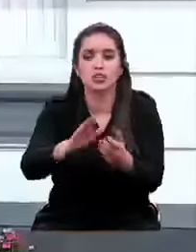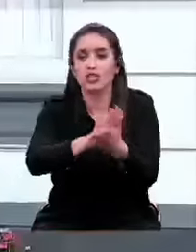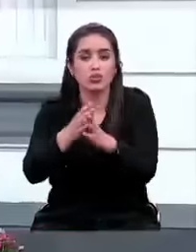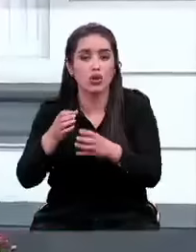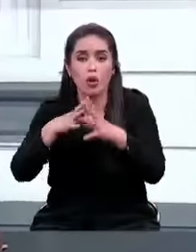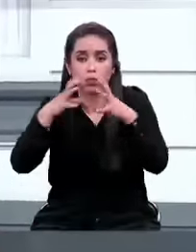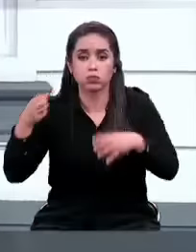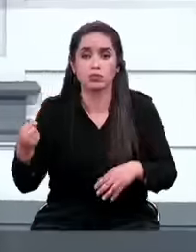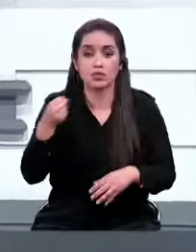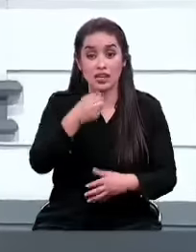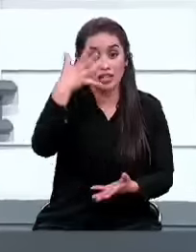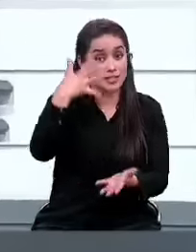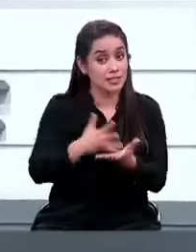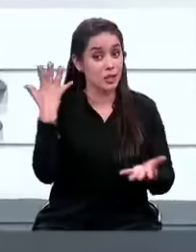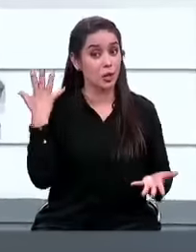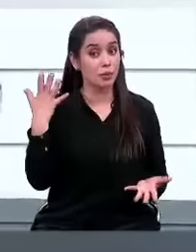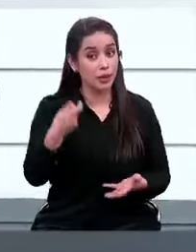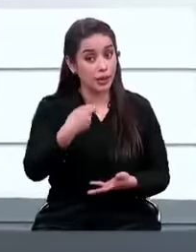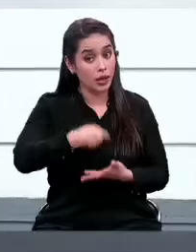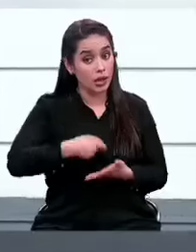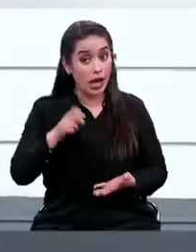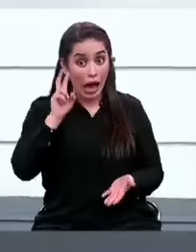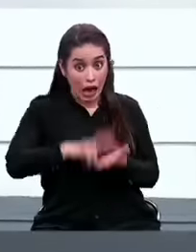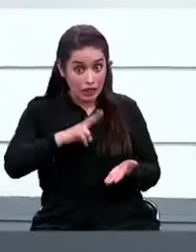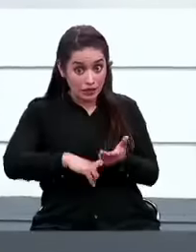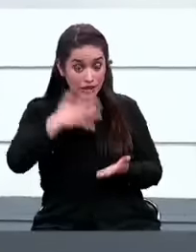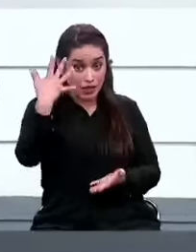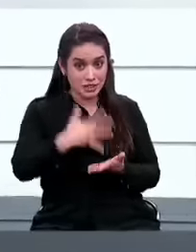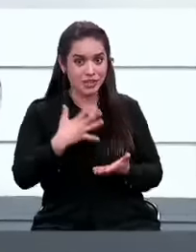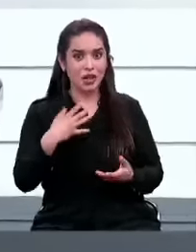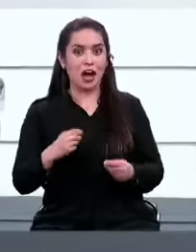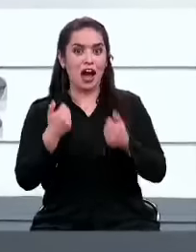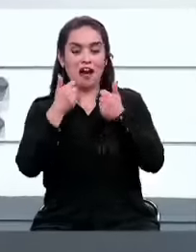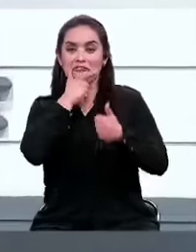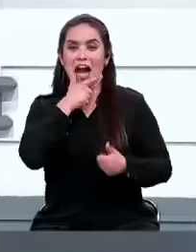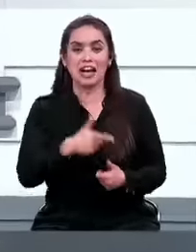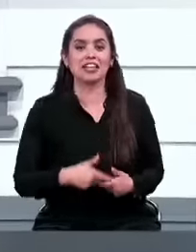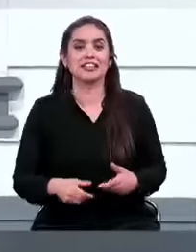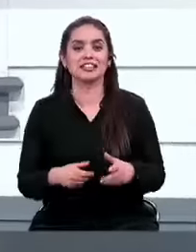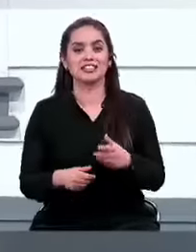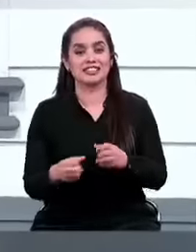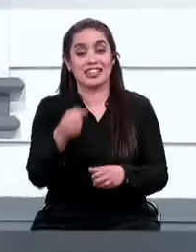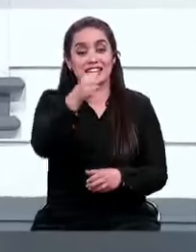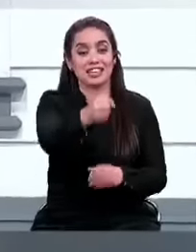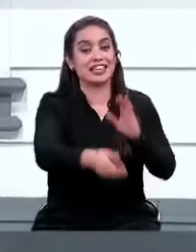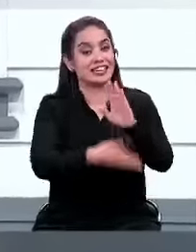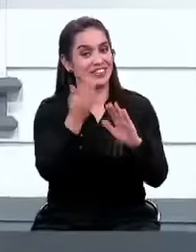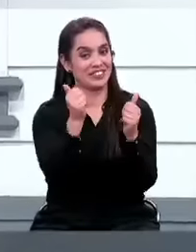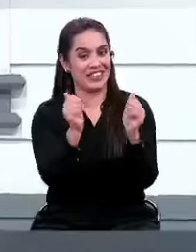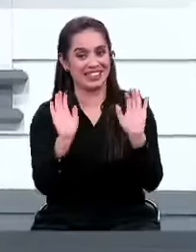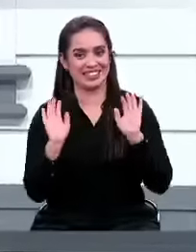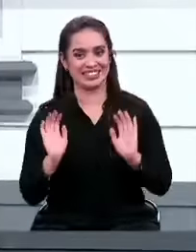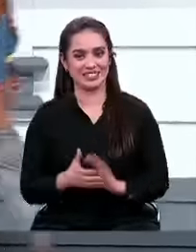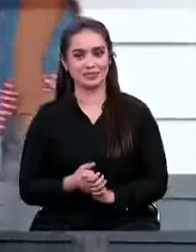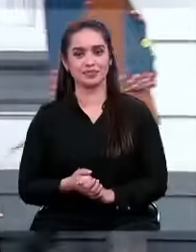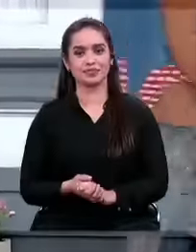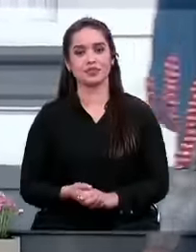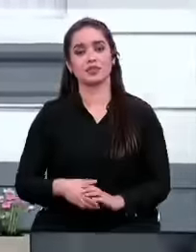globos. Cinco lucas, vale. ¿Eh? Ah, son de verdad. Sí, pues. Ah, ya, tome. Que le vaya bien. Gracias. ¡Ay, perdón!